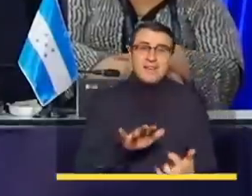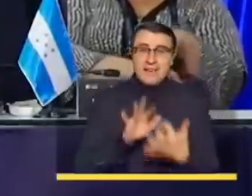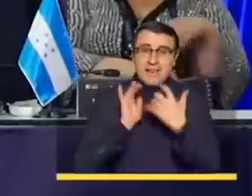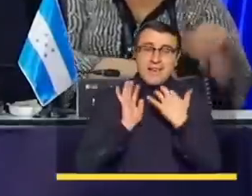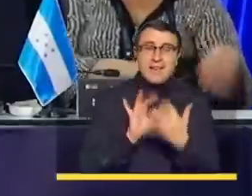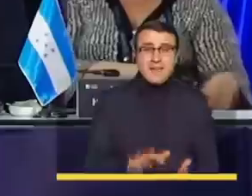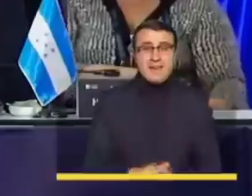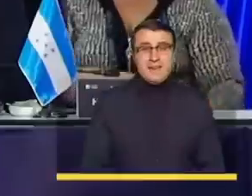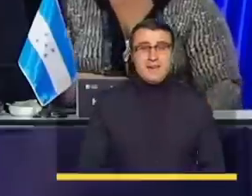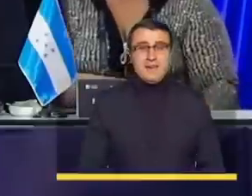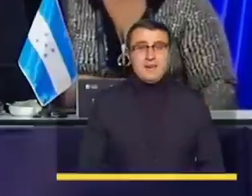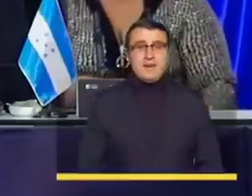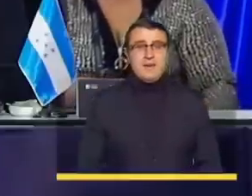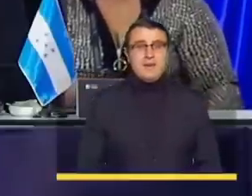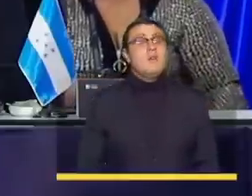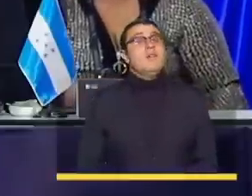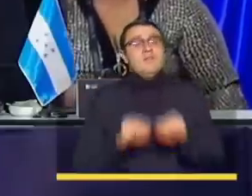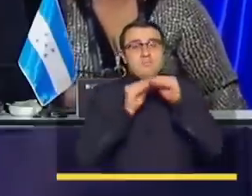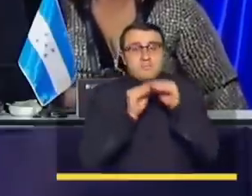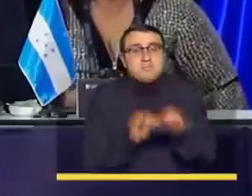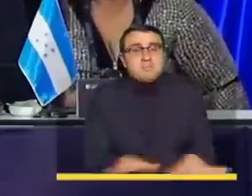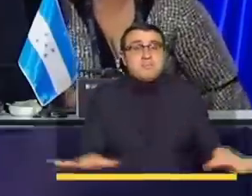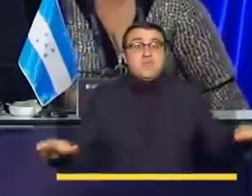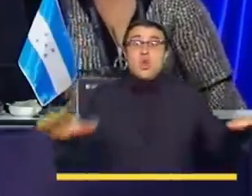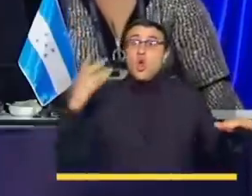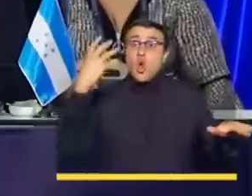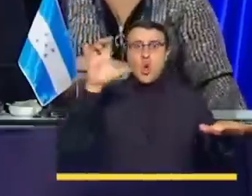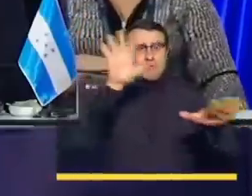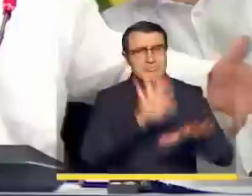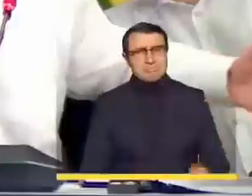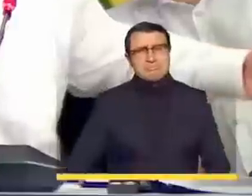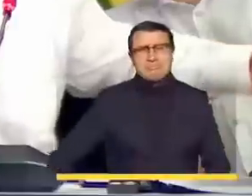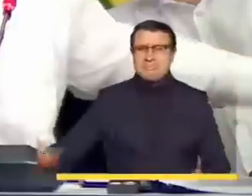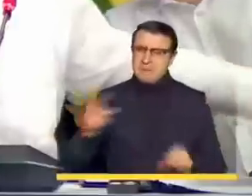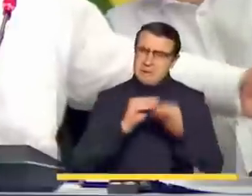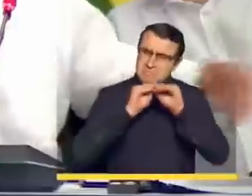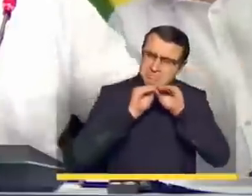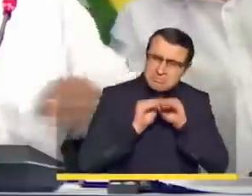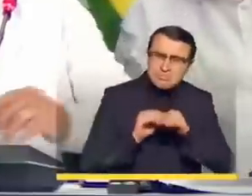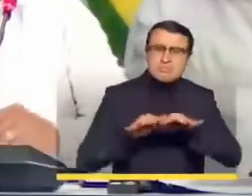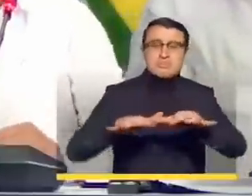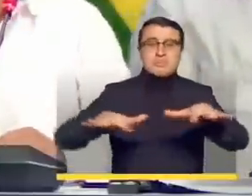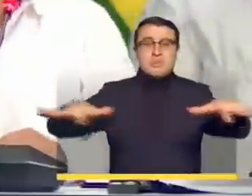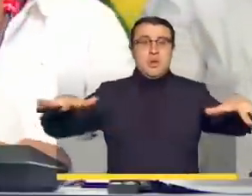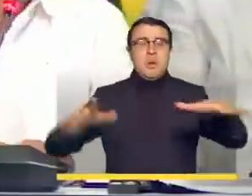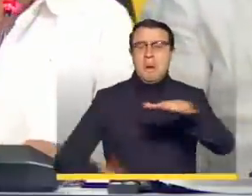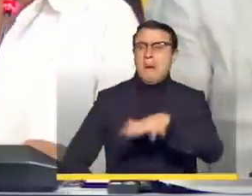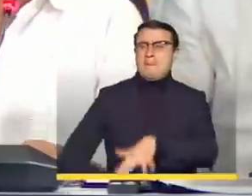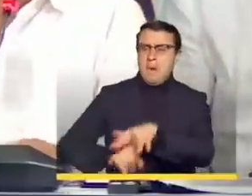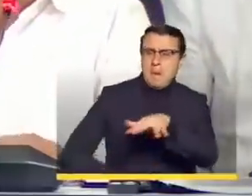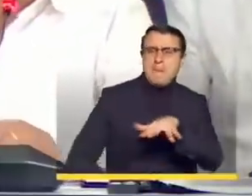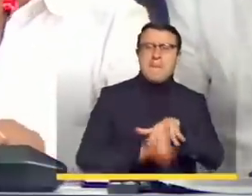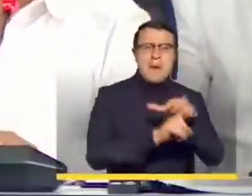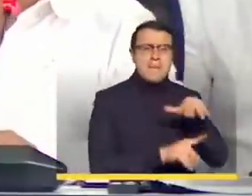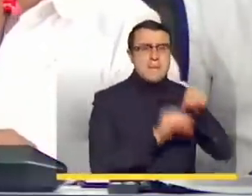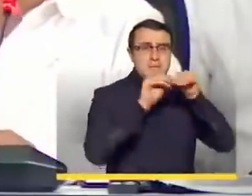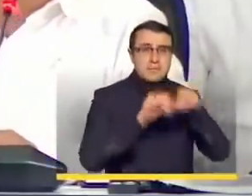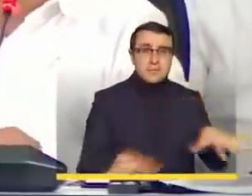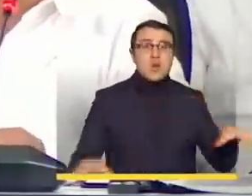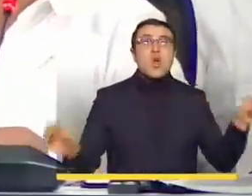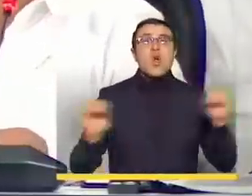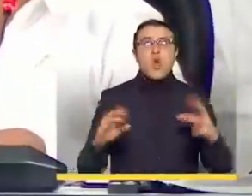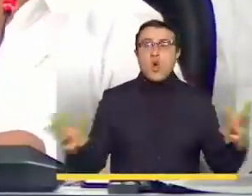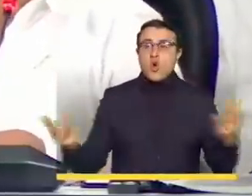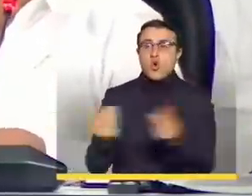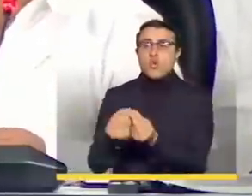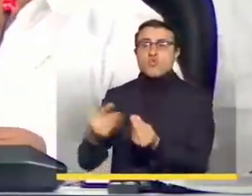que se extiende, no que se quita de Colombia, sino que empieza a aparecer en sus formas, o que es el Comando